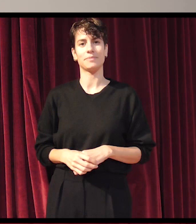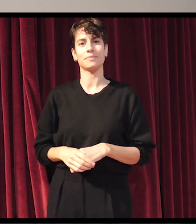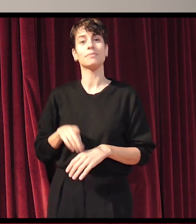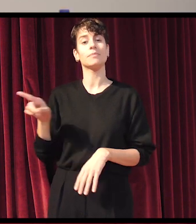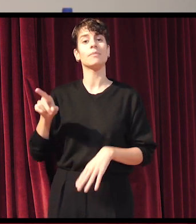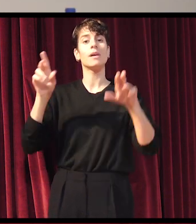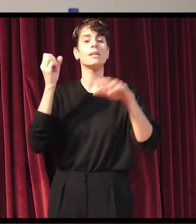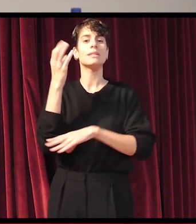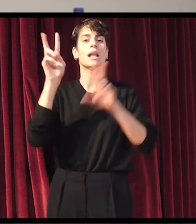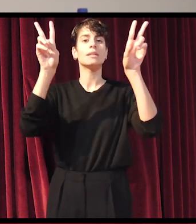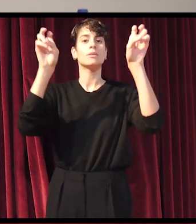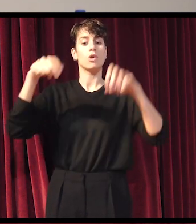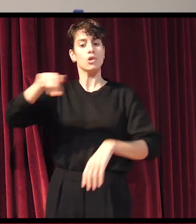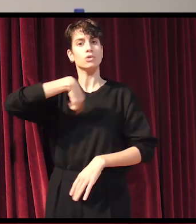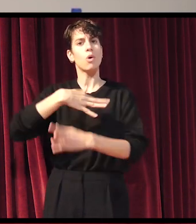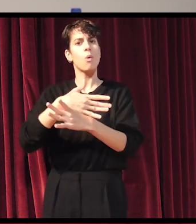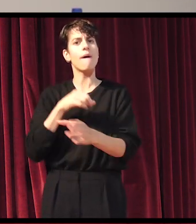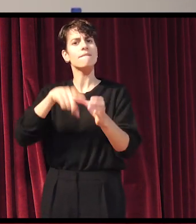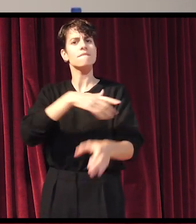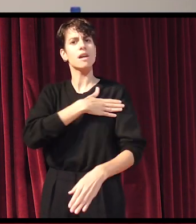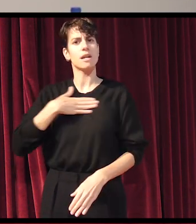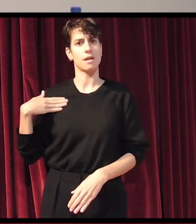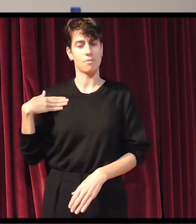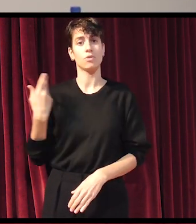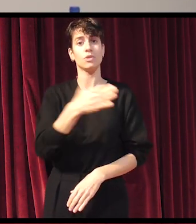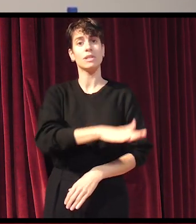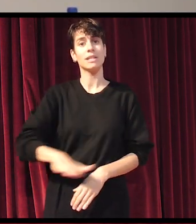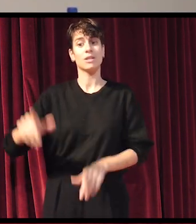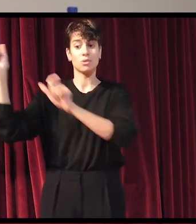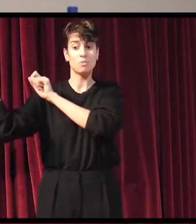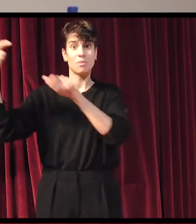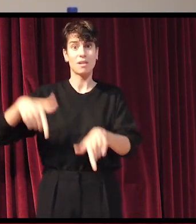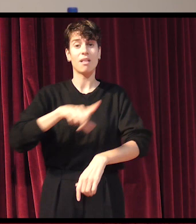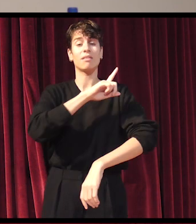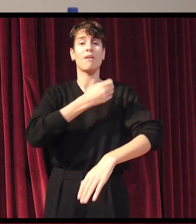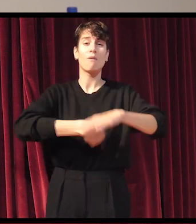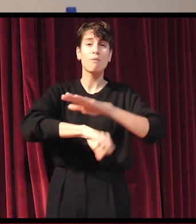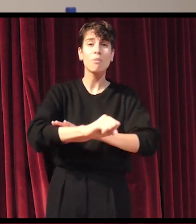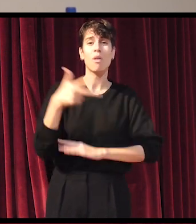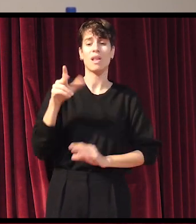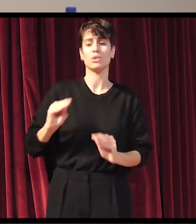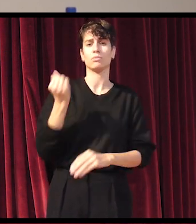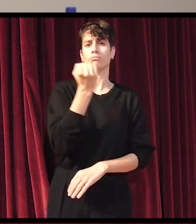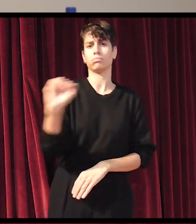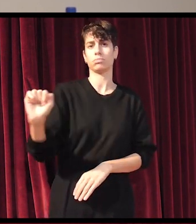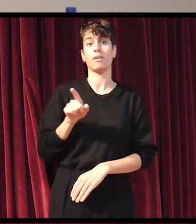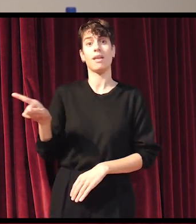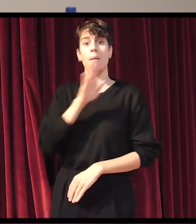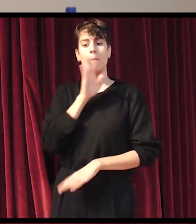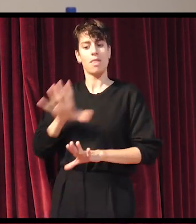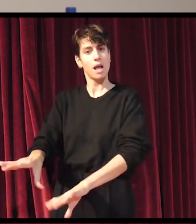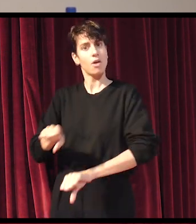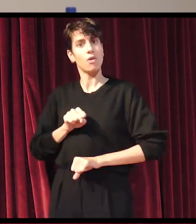el título Queremos jugar, vulneración de derechos de la infancia migrante en el fútbol. Elena es madre de acogida de un